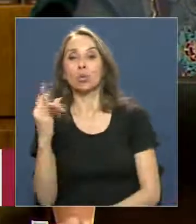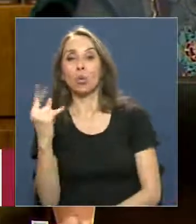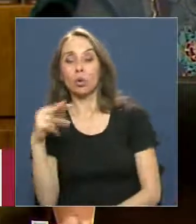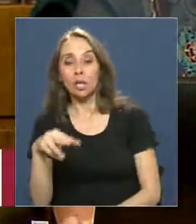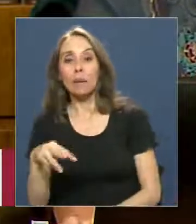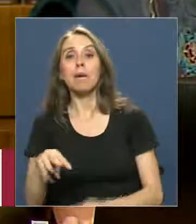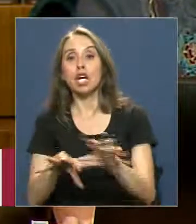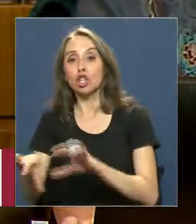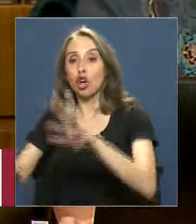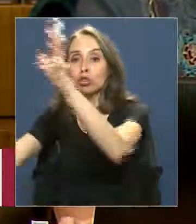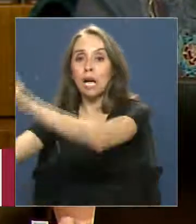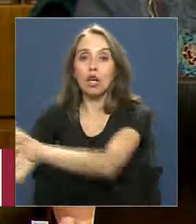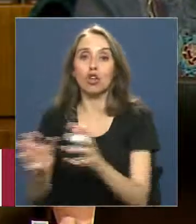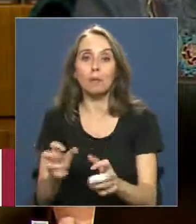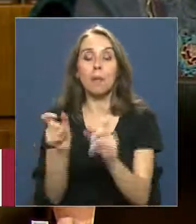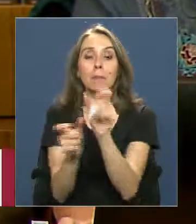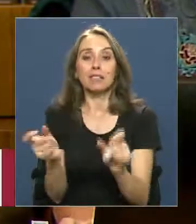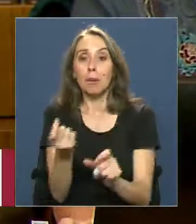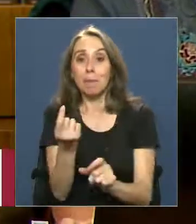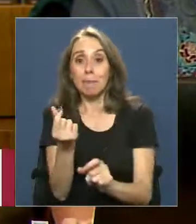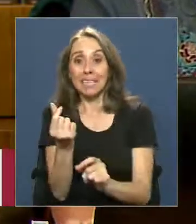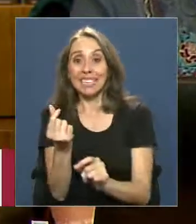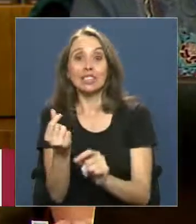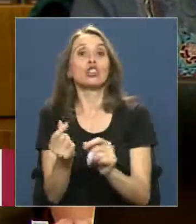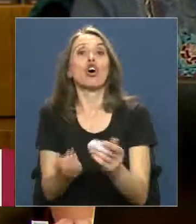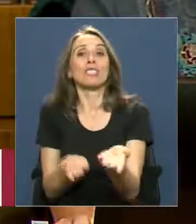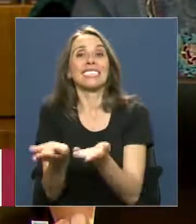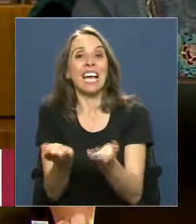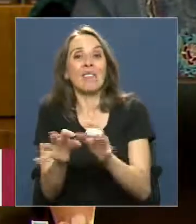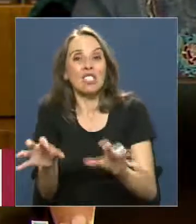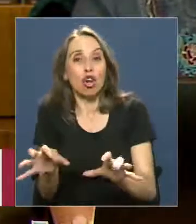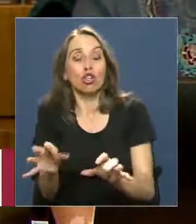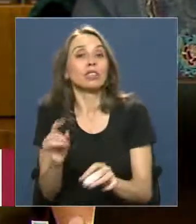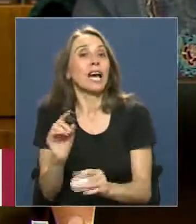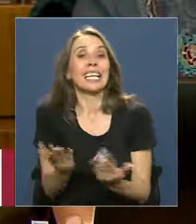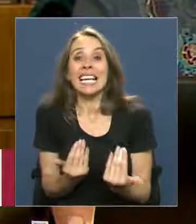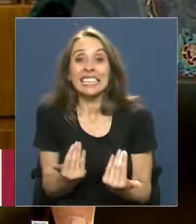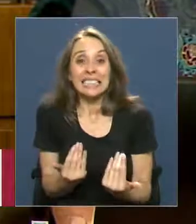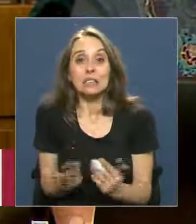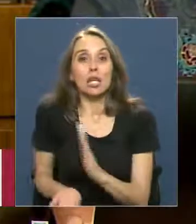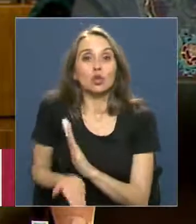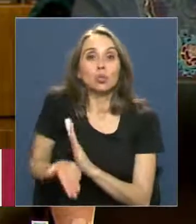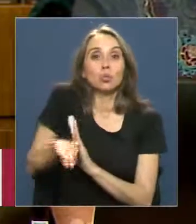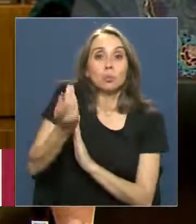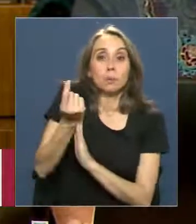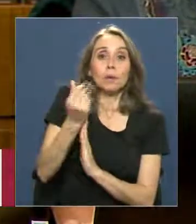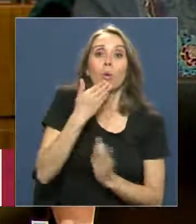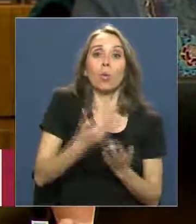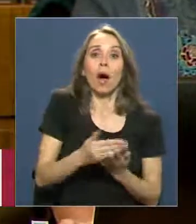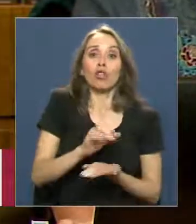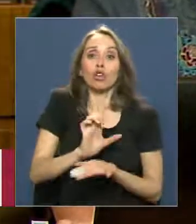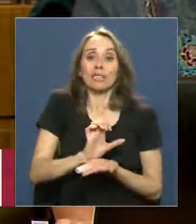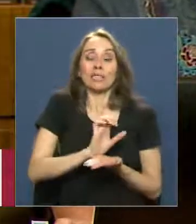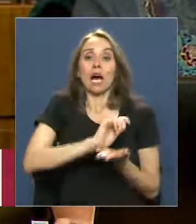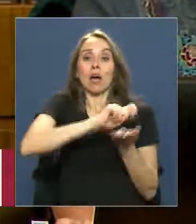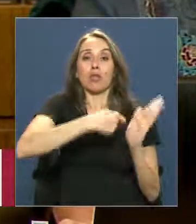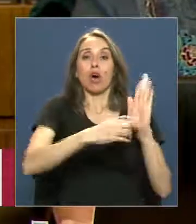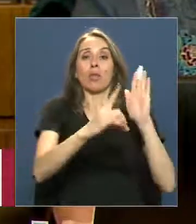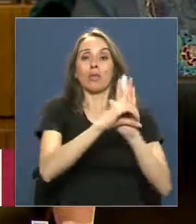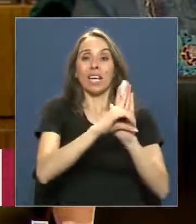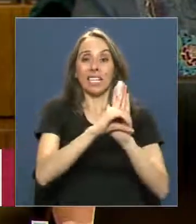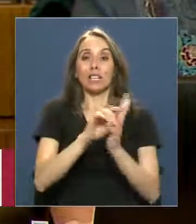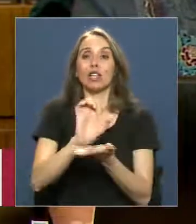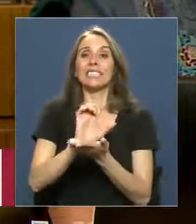de las mercaderías a quienes aumenten los precios de bienes y servicios de primera necesidad cuando se haya declarado el estado de sitio, asamblea